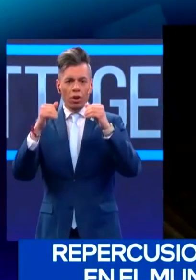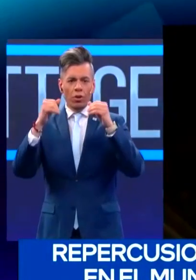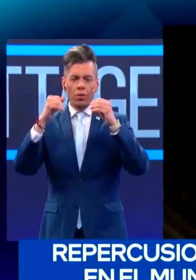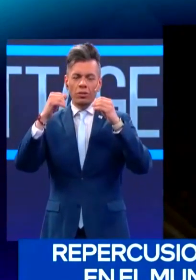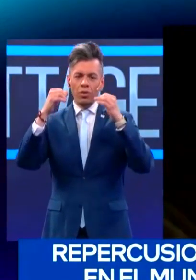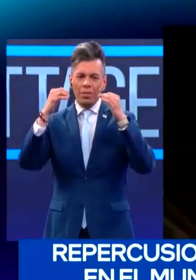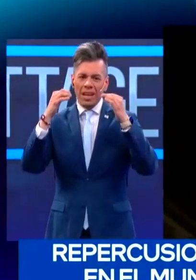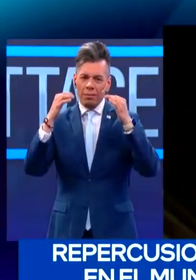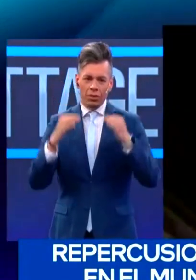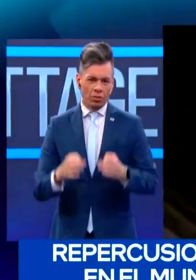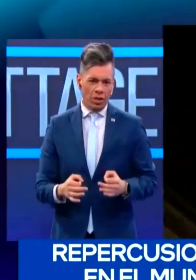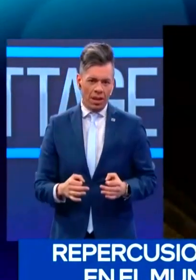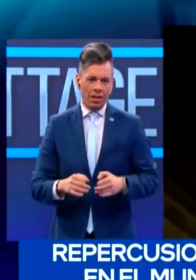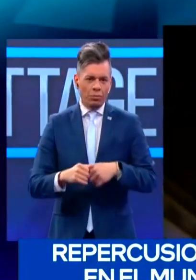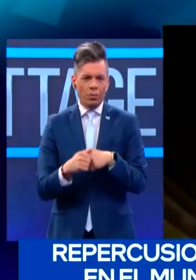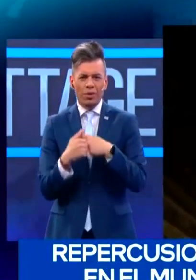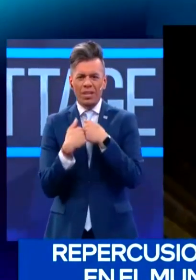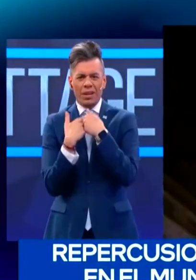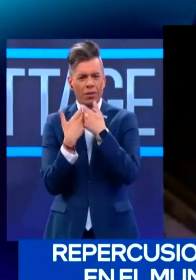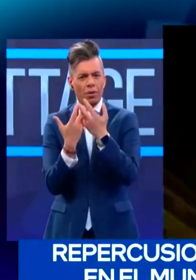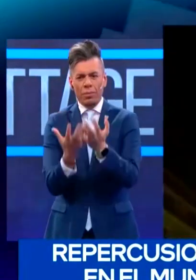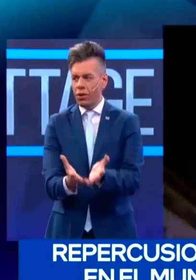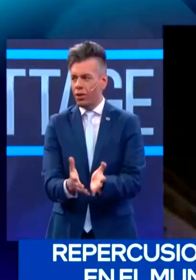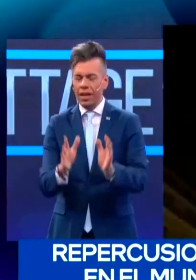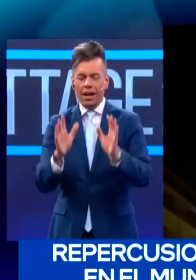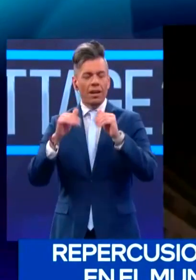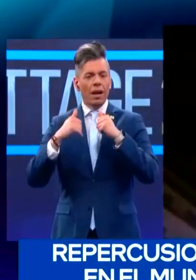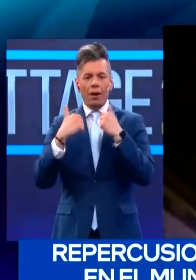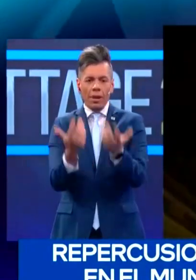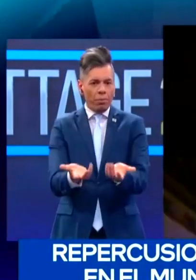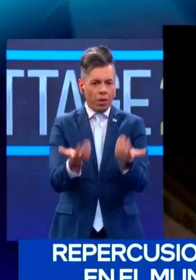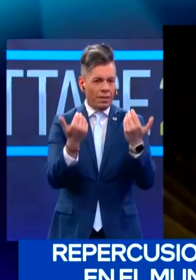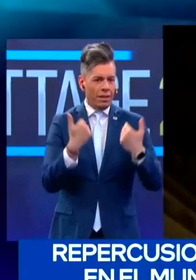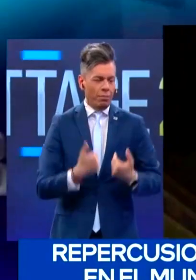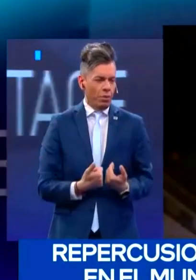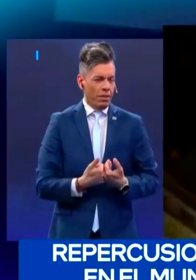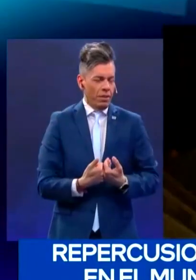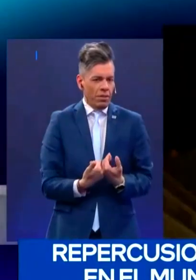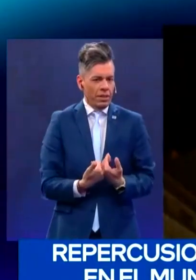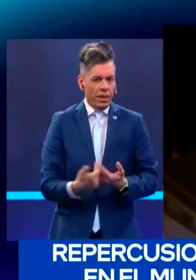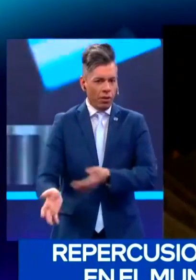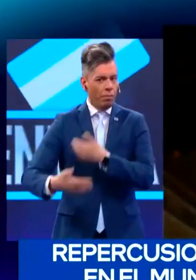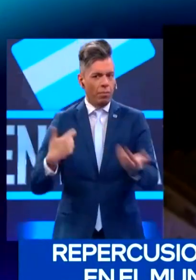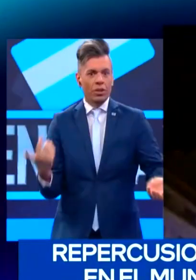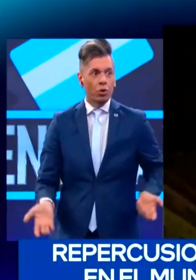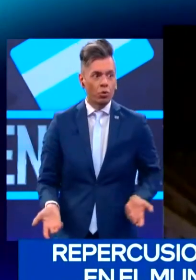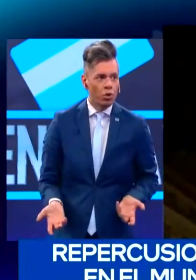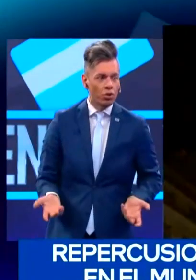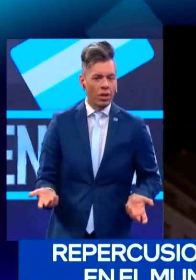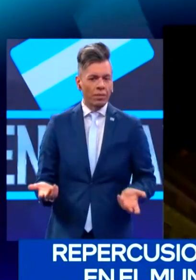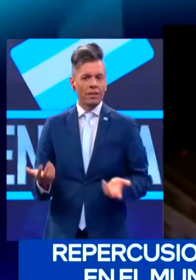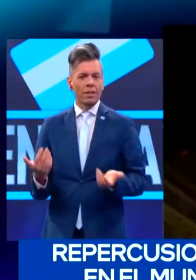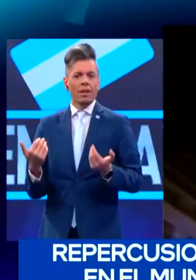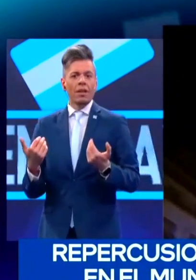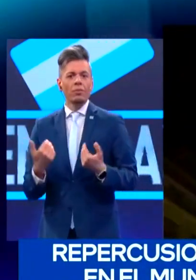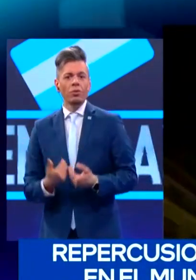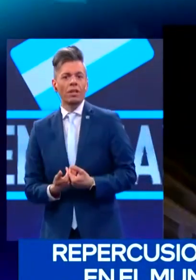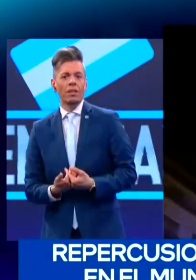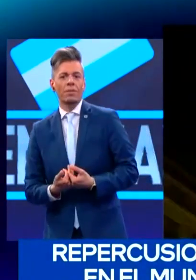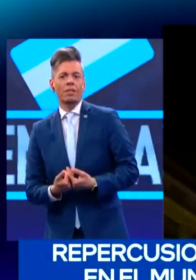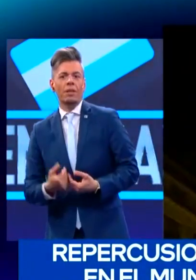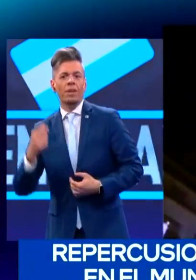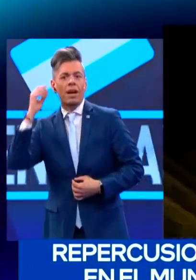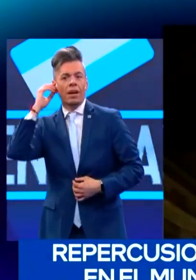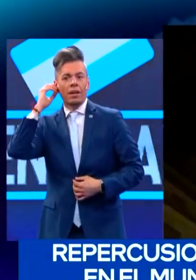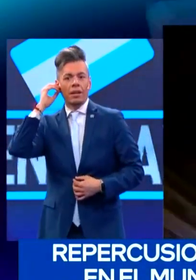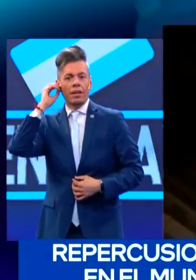esto, no es una mirada personal y mucho menos tiene que ver con mi ideología. Hablé por el trabajo que tengo, porque soy curioso además. Y mucha gente